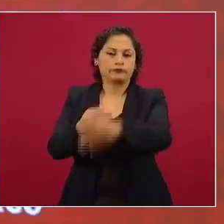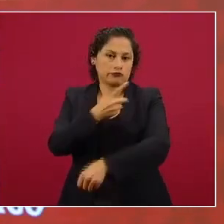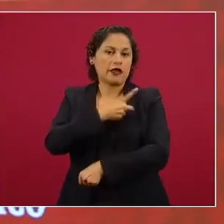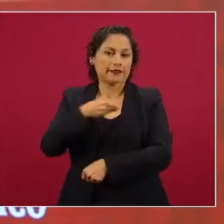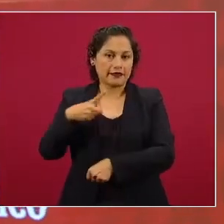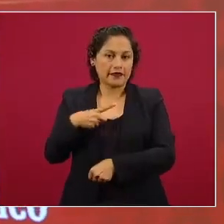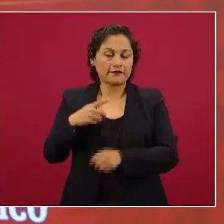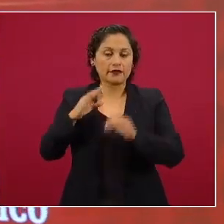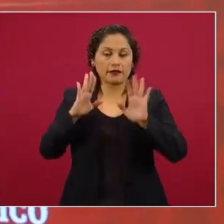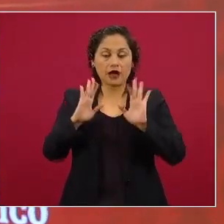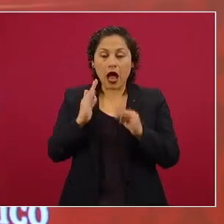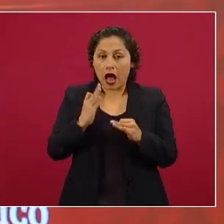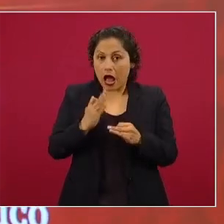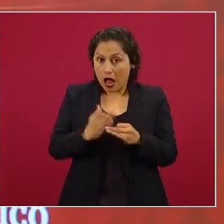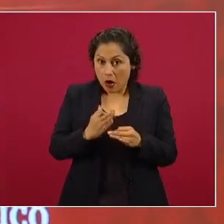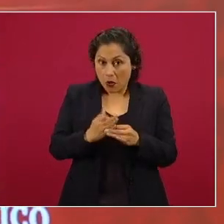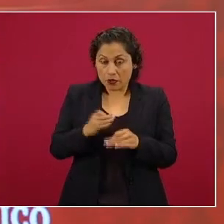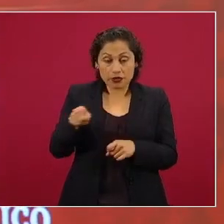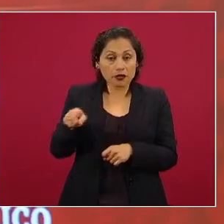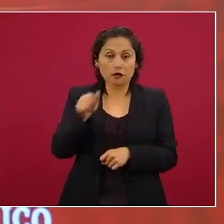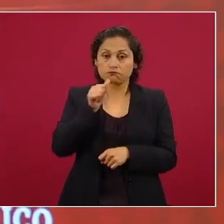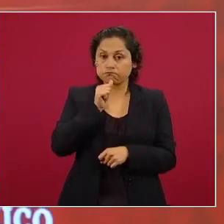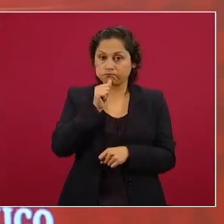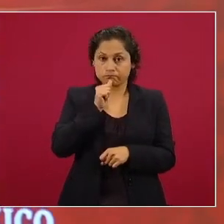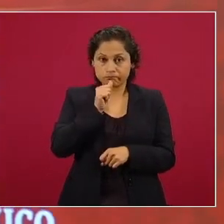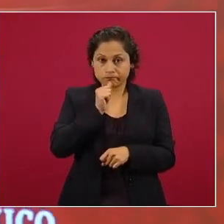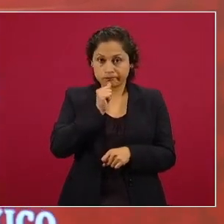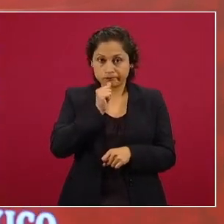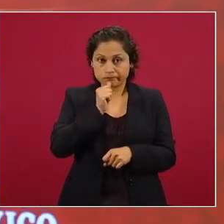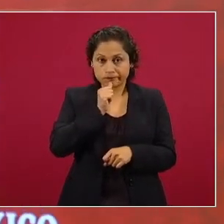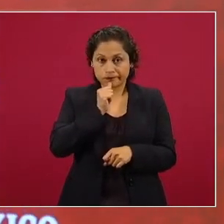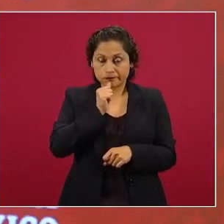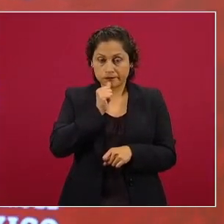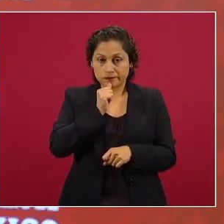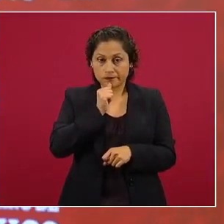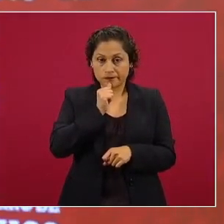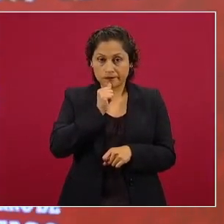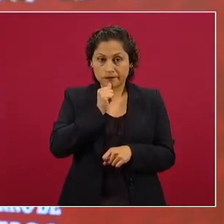ahora no se ha podido